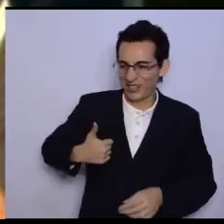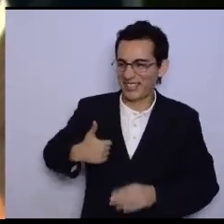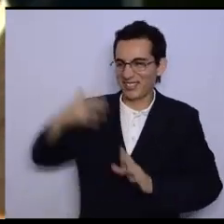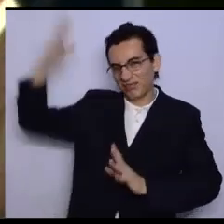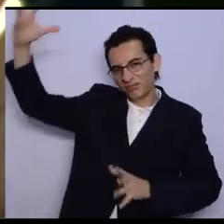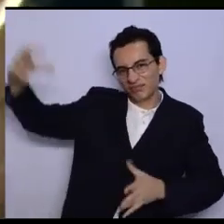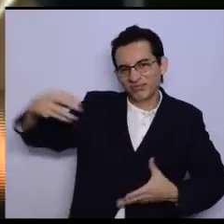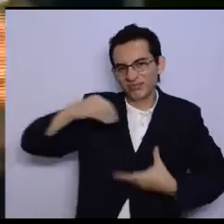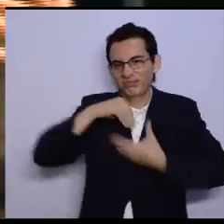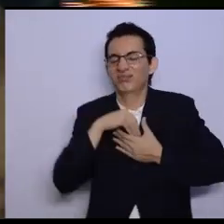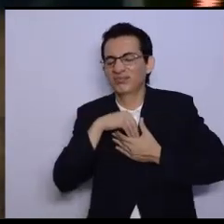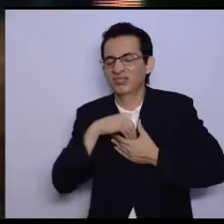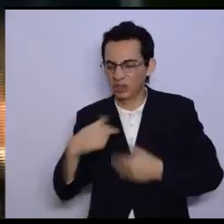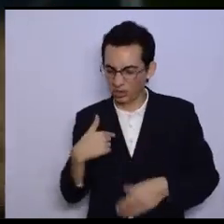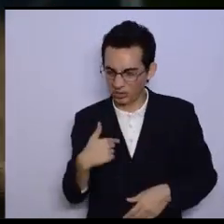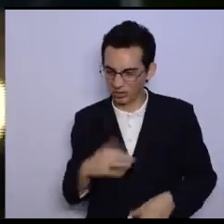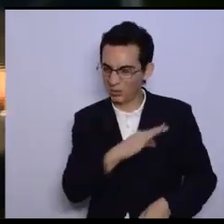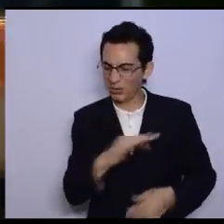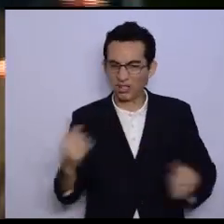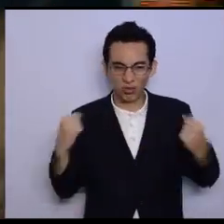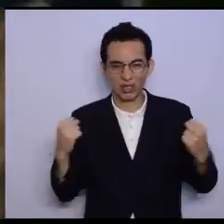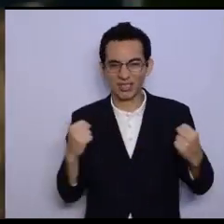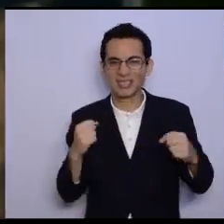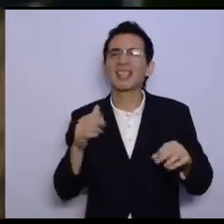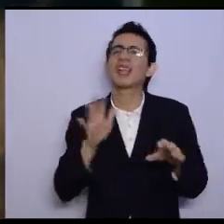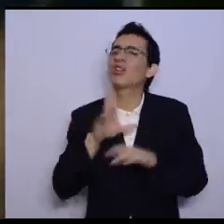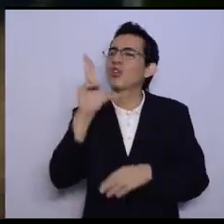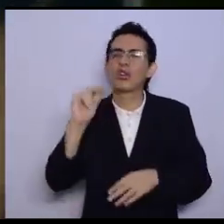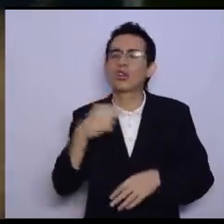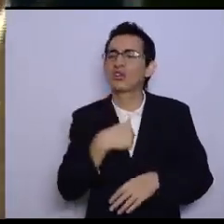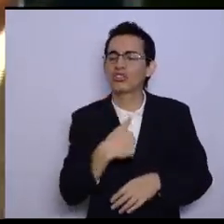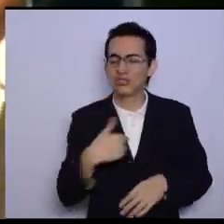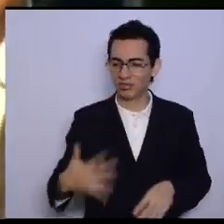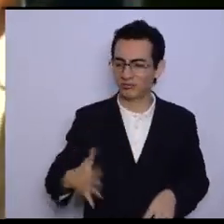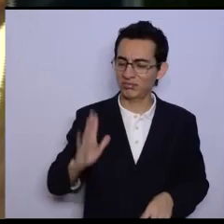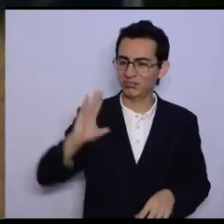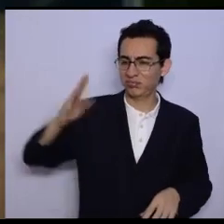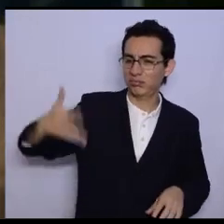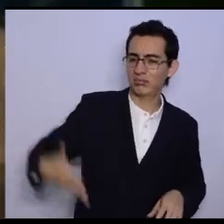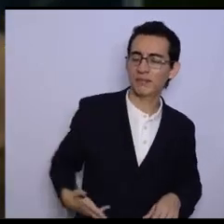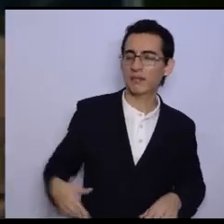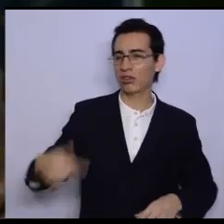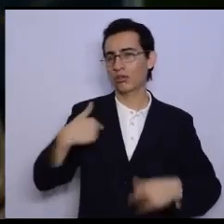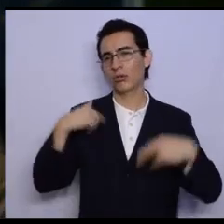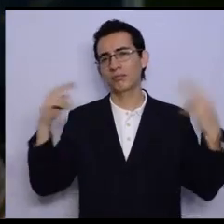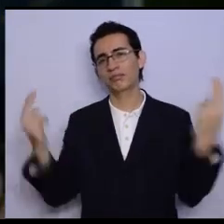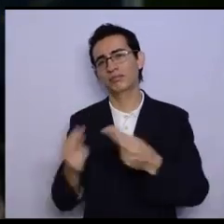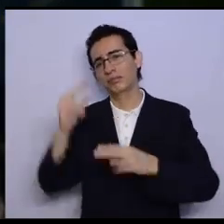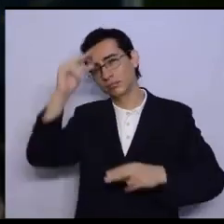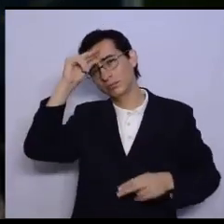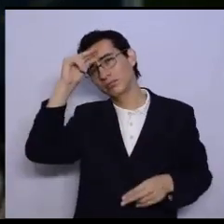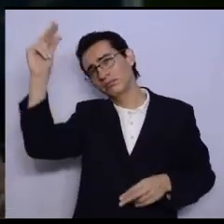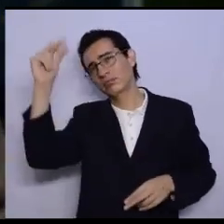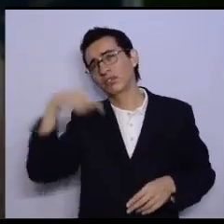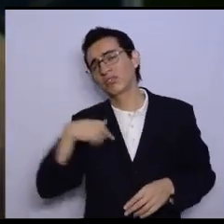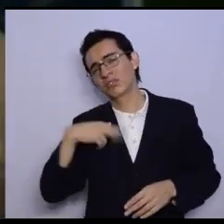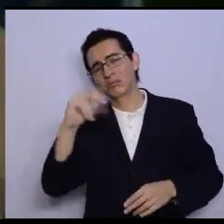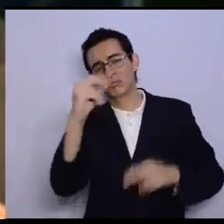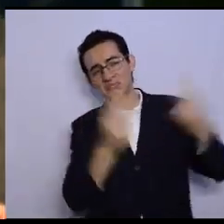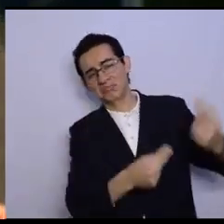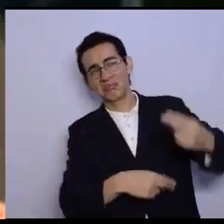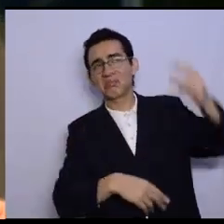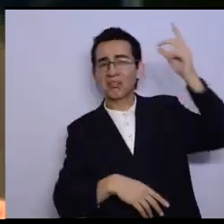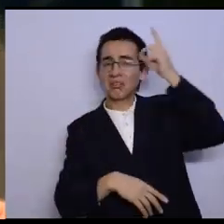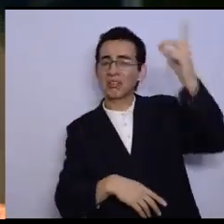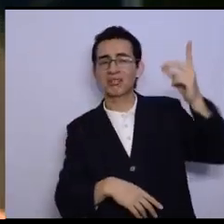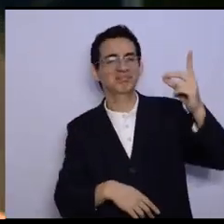apoye tanto yo en mi conocimiento, en mis habilidades. No. Por lo cual, dice el versículo 10, por amor a Cristo